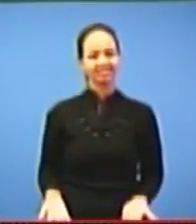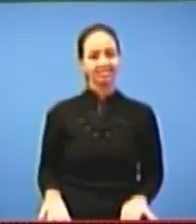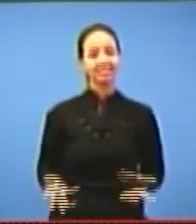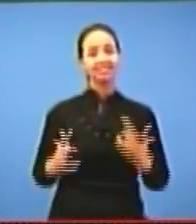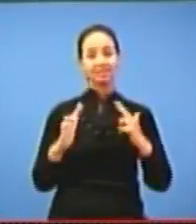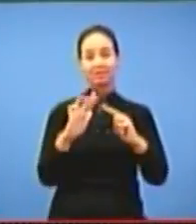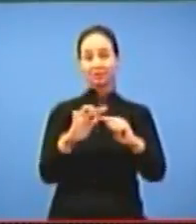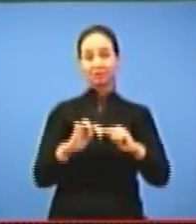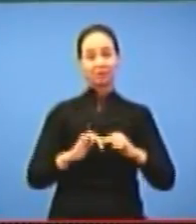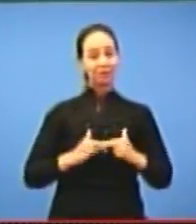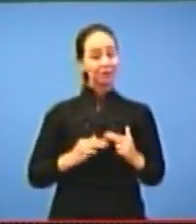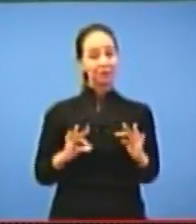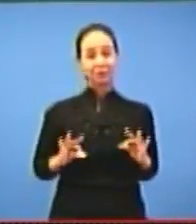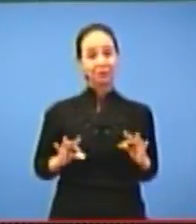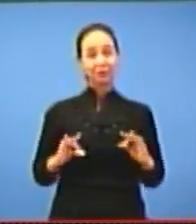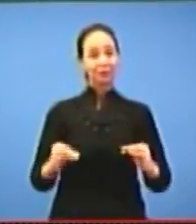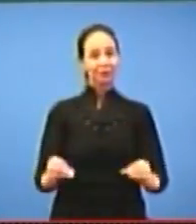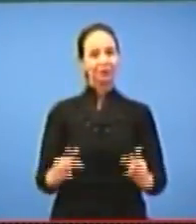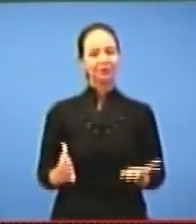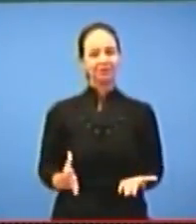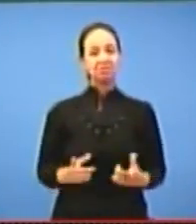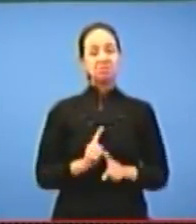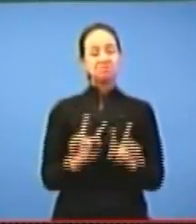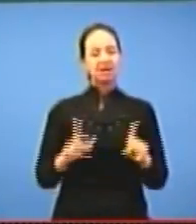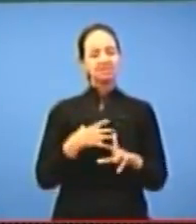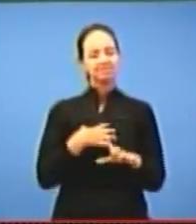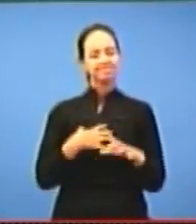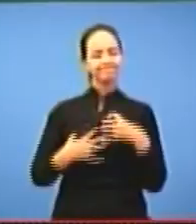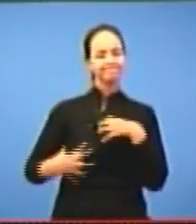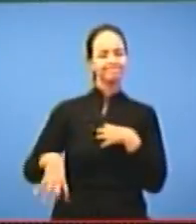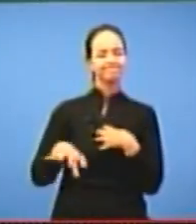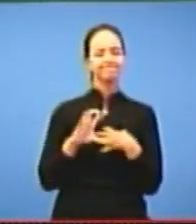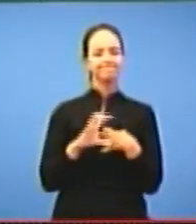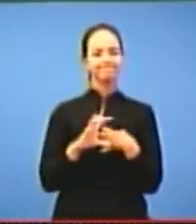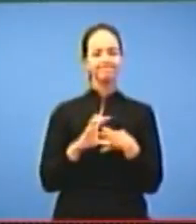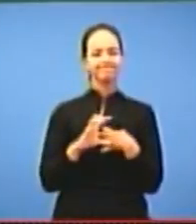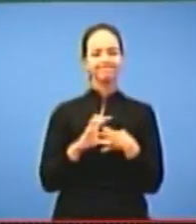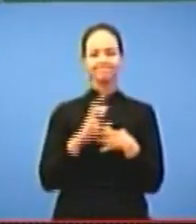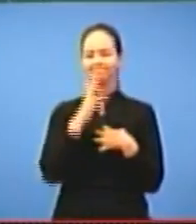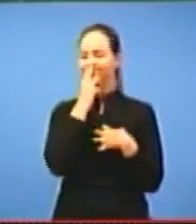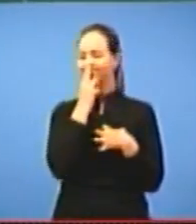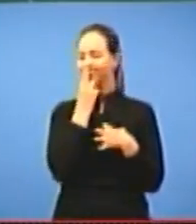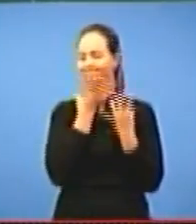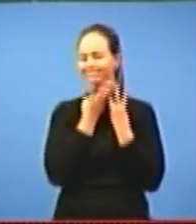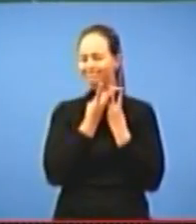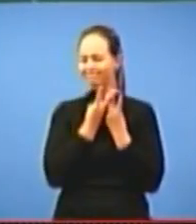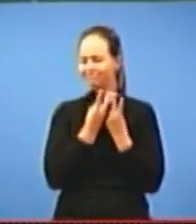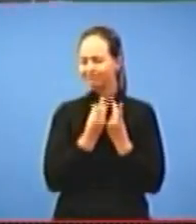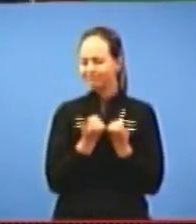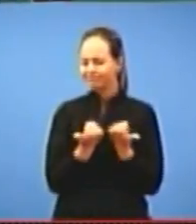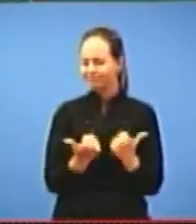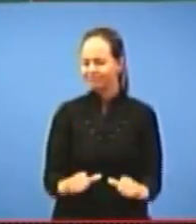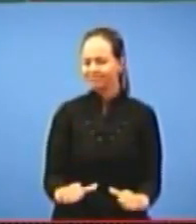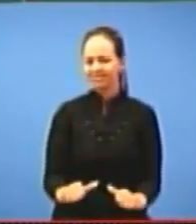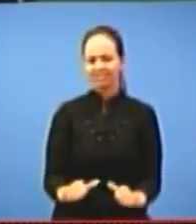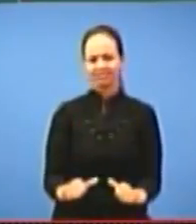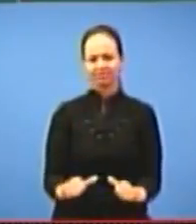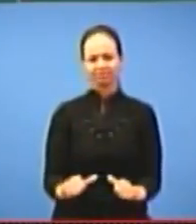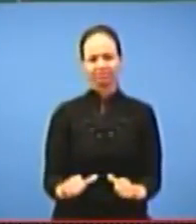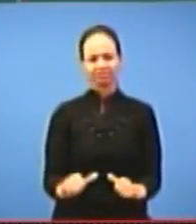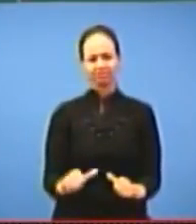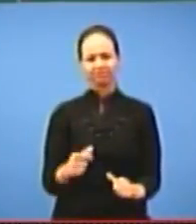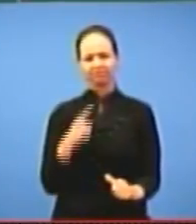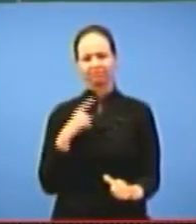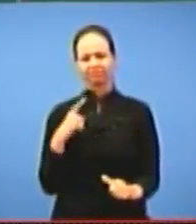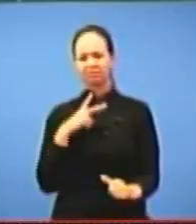vida. Todo estaba sobre Él. Cuando Él se desgastó, Él acabó. Llegó a la